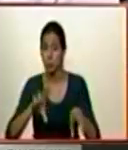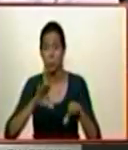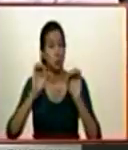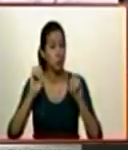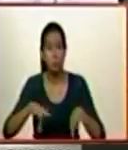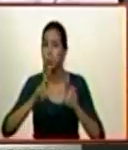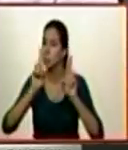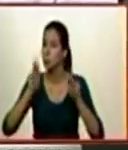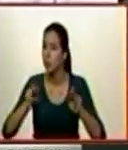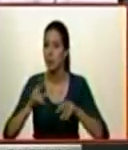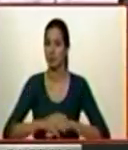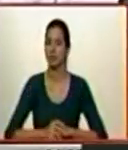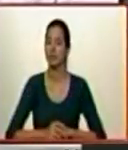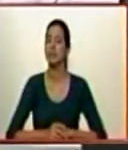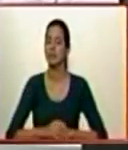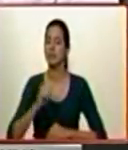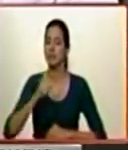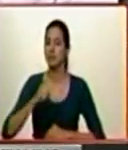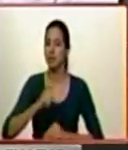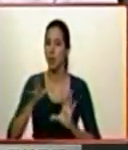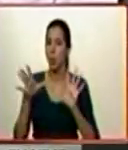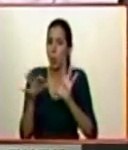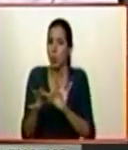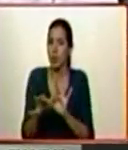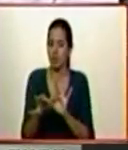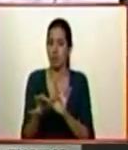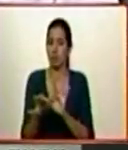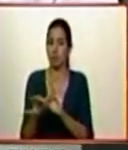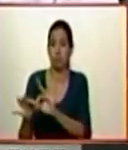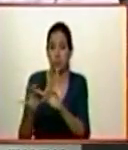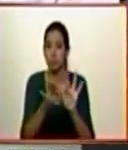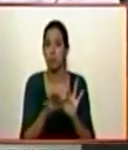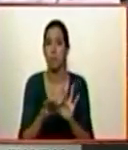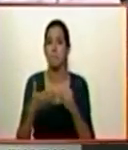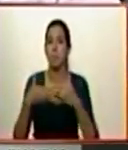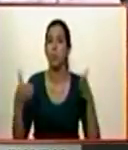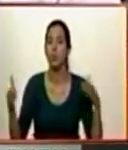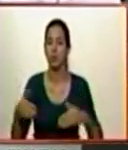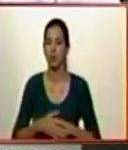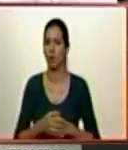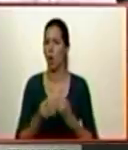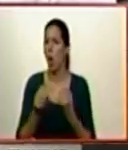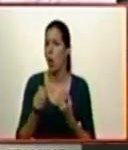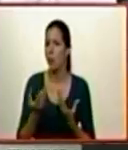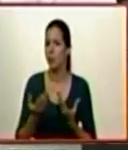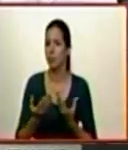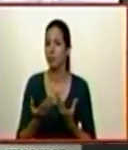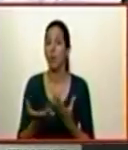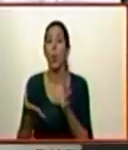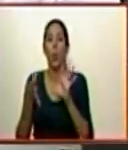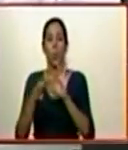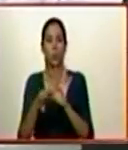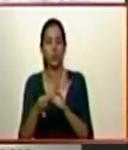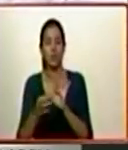de contribuir a la necesaria unidad del movimiento popular por medio de la construcción